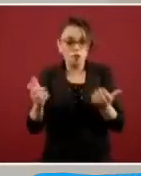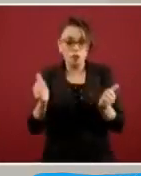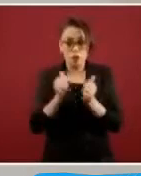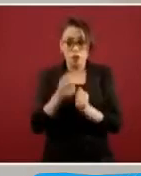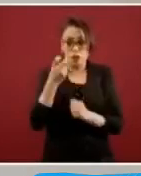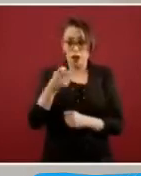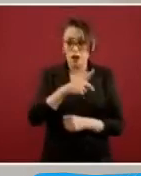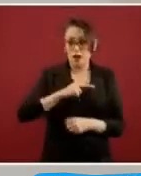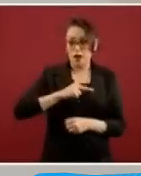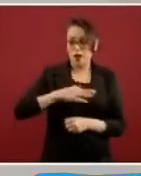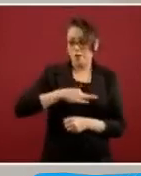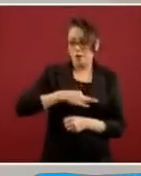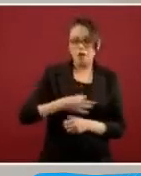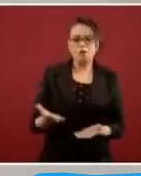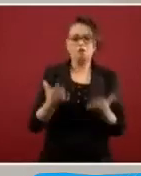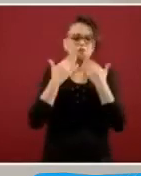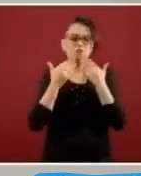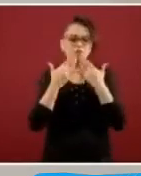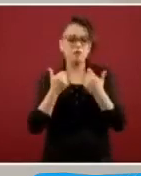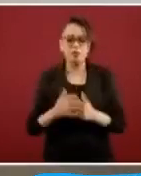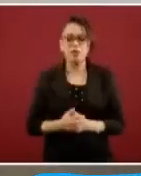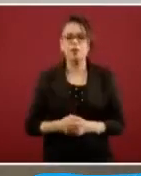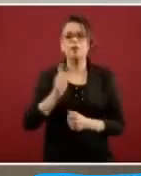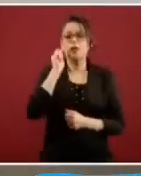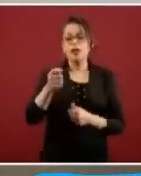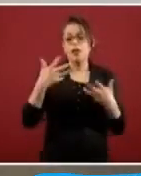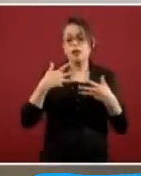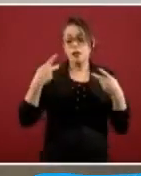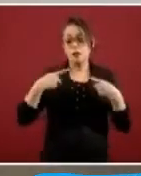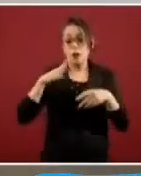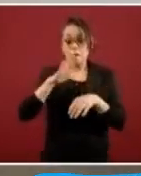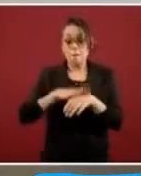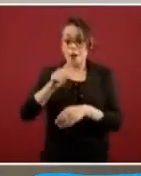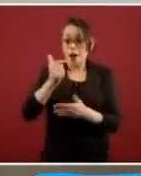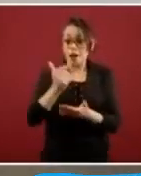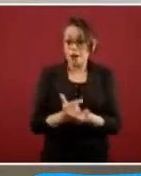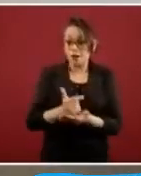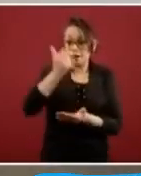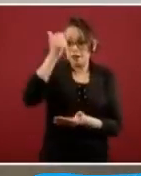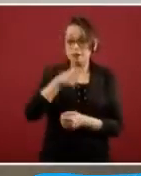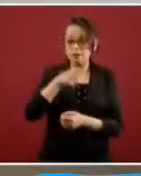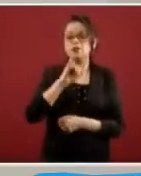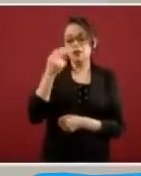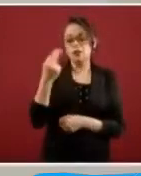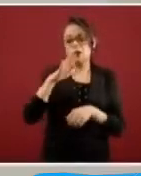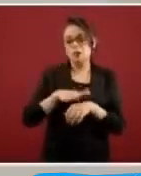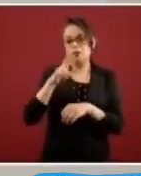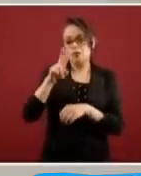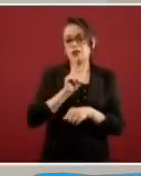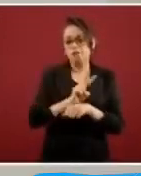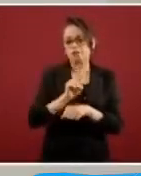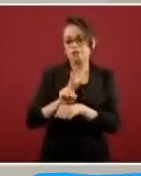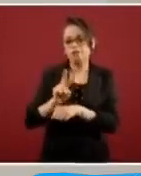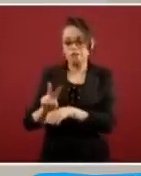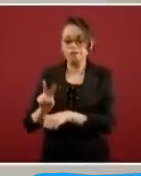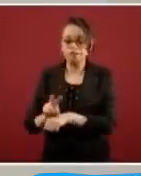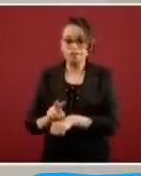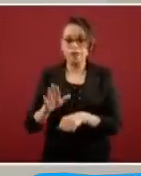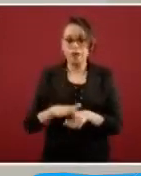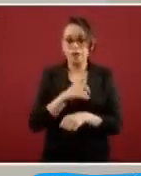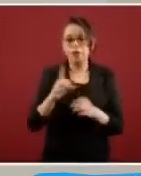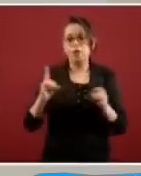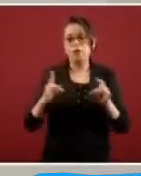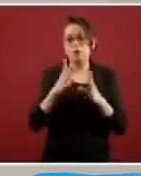enfermedad más grave, por supuesto, requieren una vigilancia porque podrían quedar con algunos daños en la funcionalidad